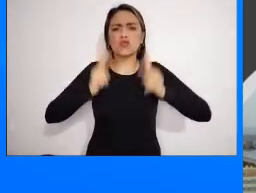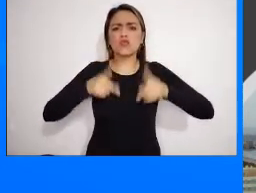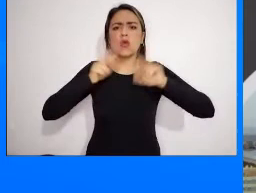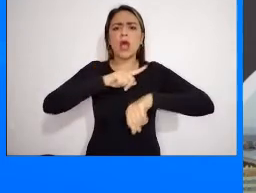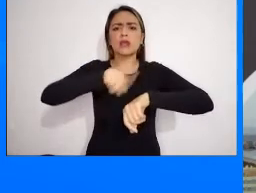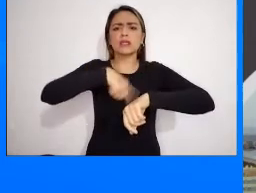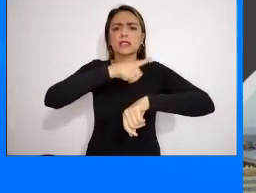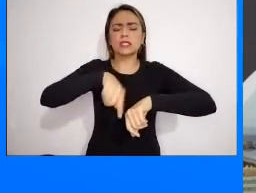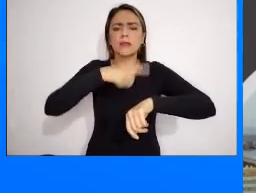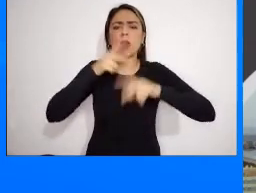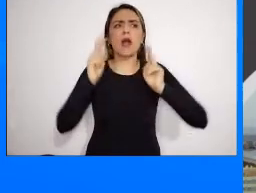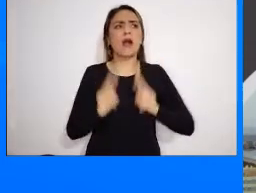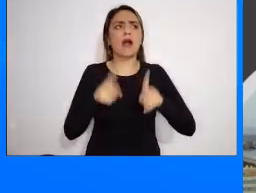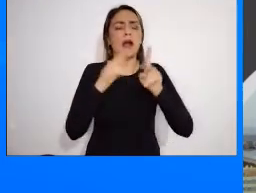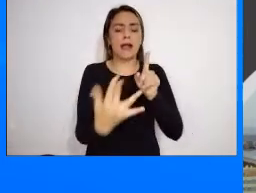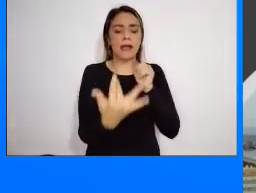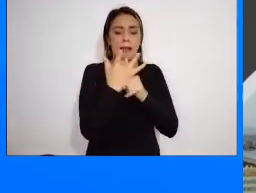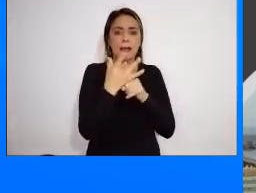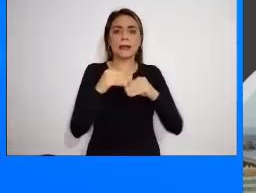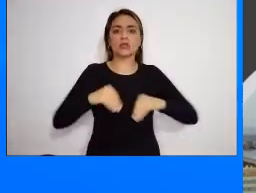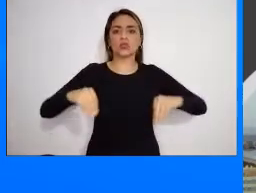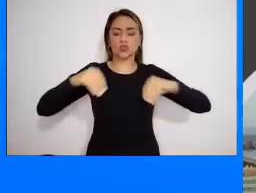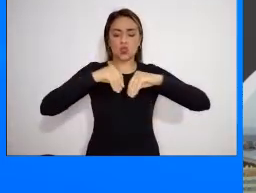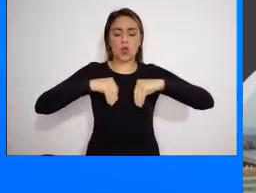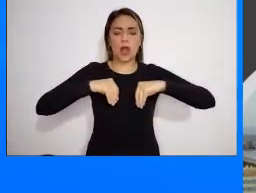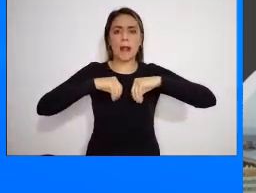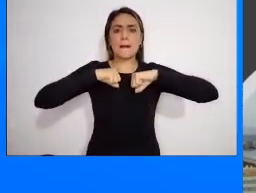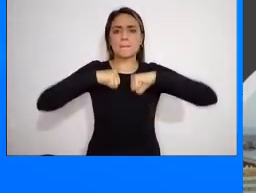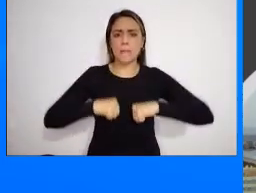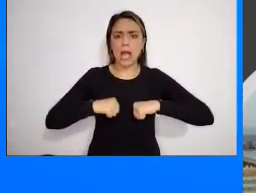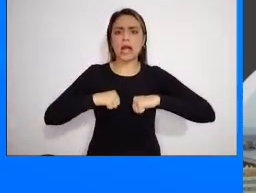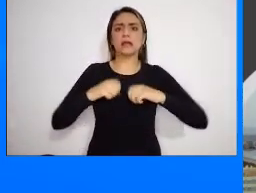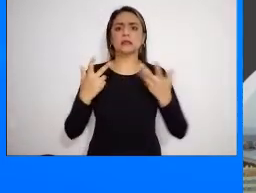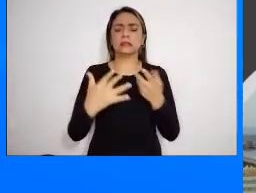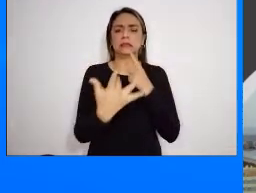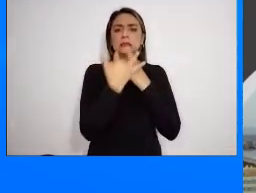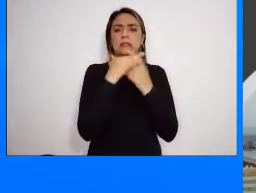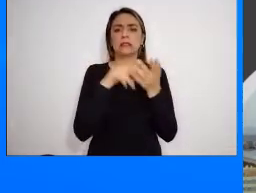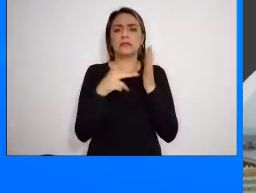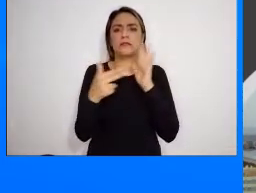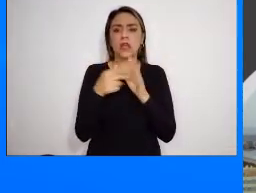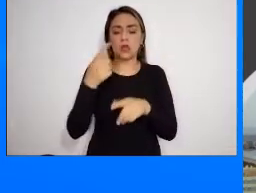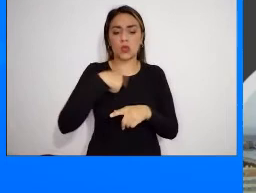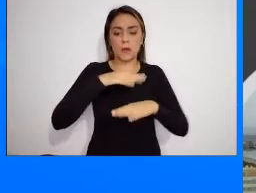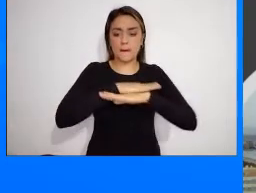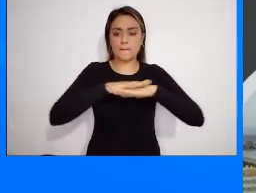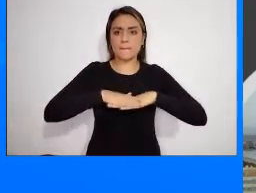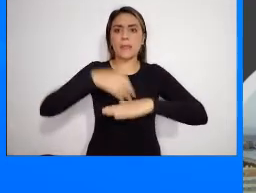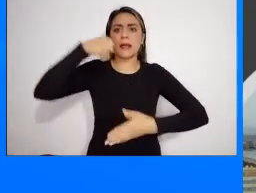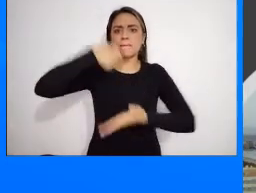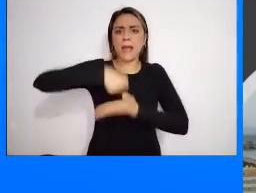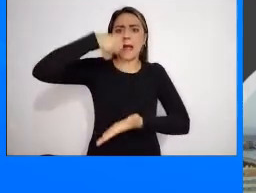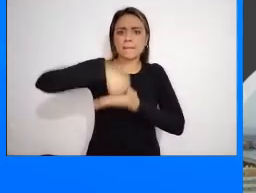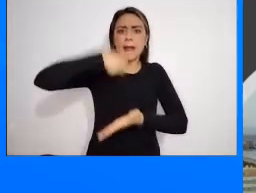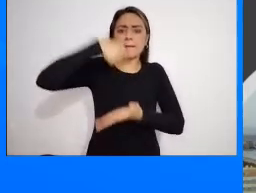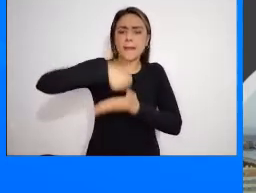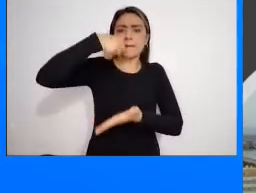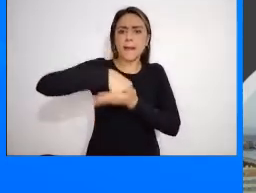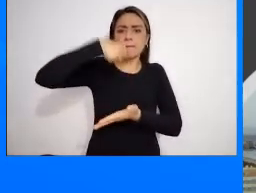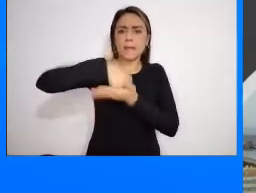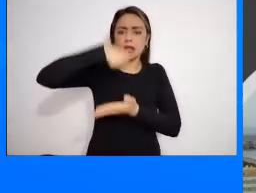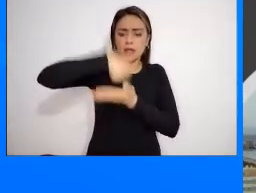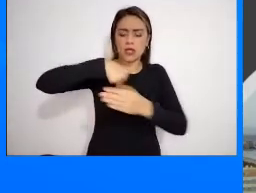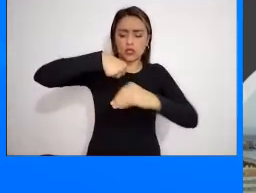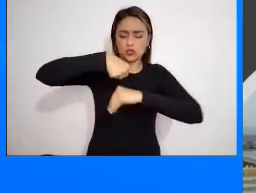tiempo, lo que puede causar en el suelo. Entonces, hablamos de que tenemos pisoteo, ese pisoteo presiona el